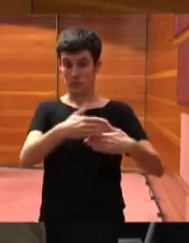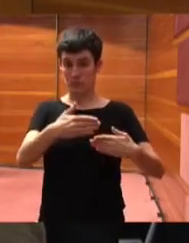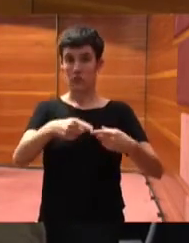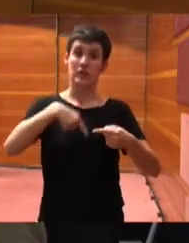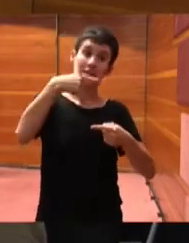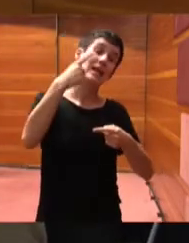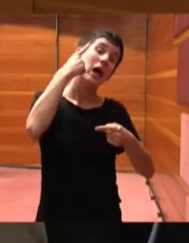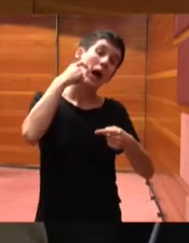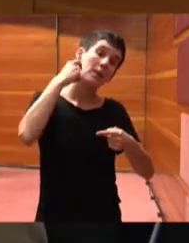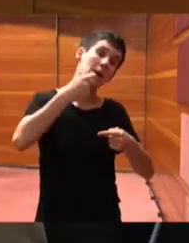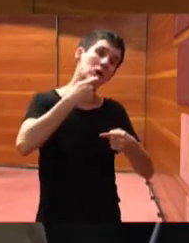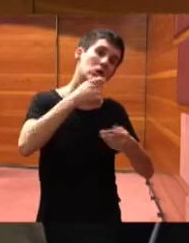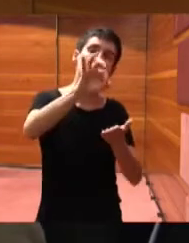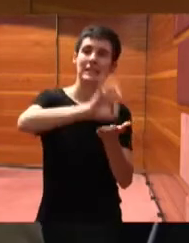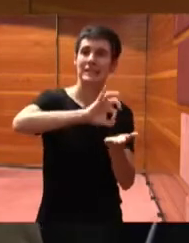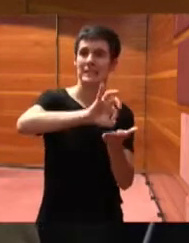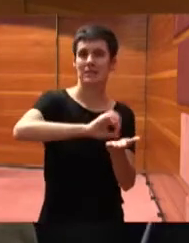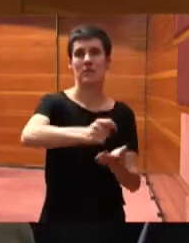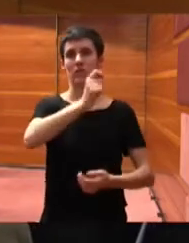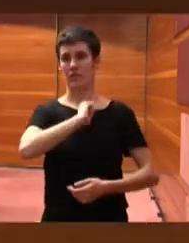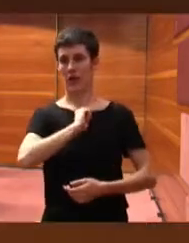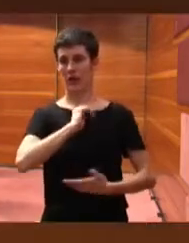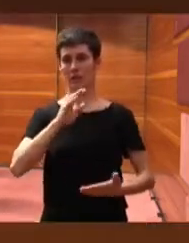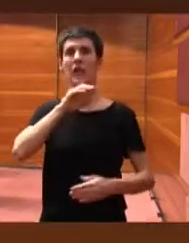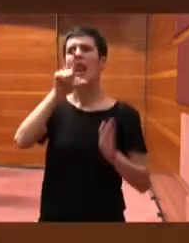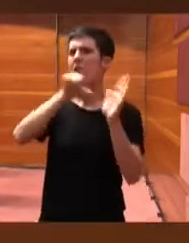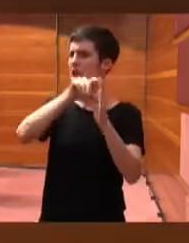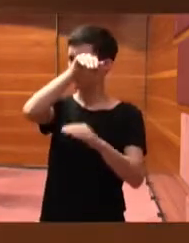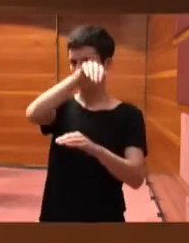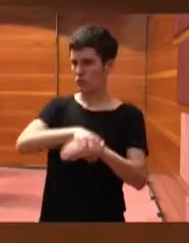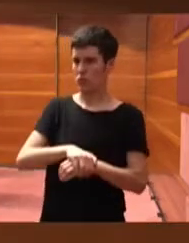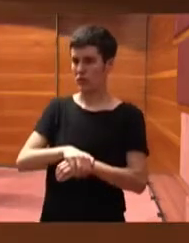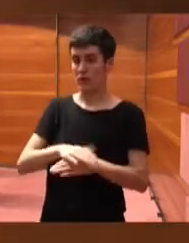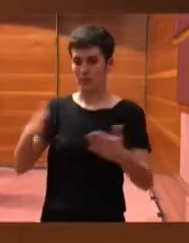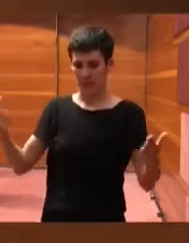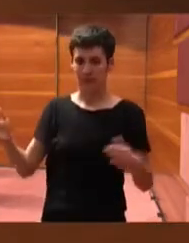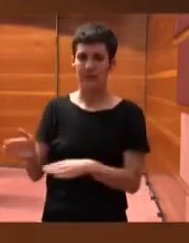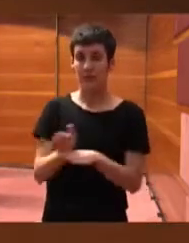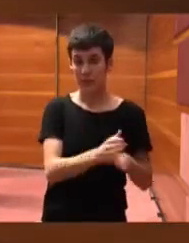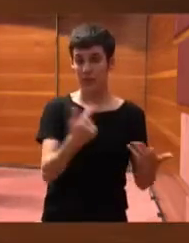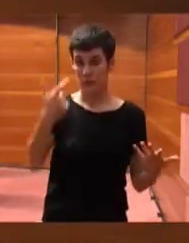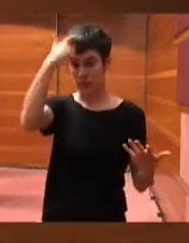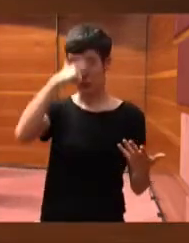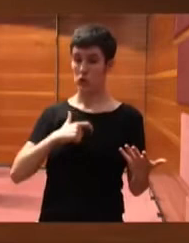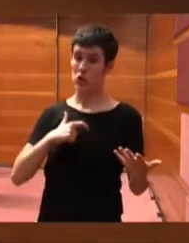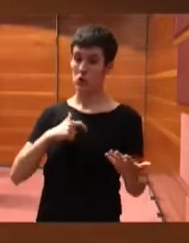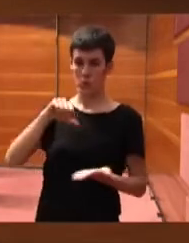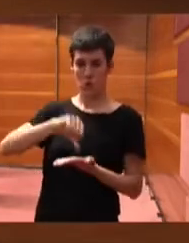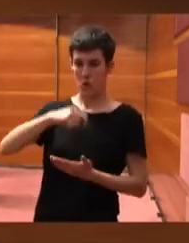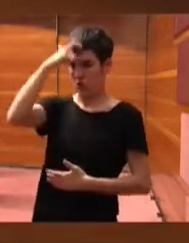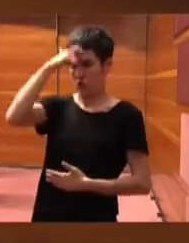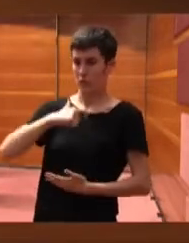mi consentimiento, ellos prestan un servicio y cumplen la ley. Vale. ¿Qué es lo que yo como ciudadano me gustaría que